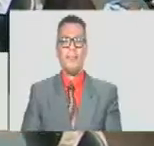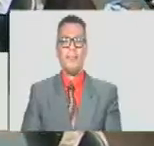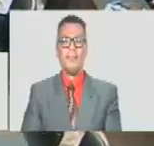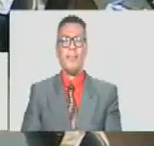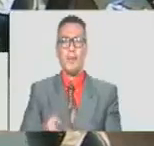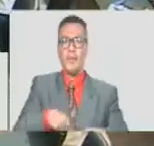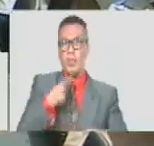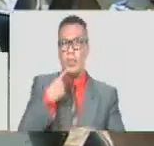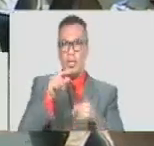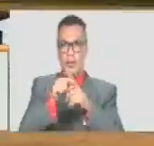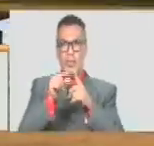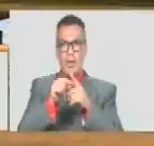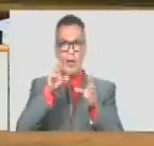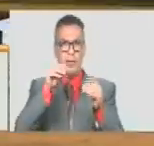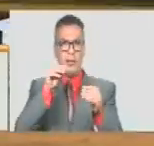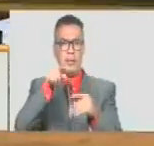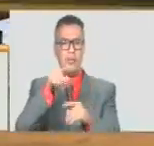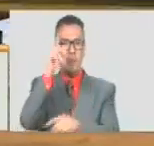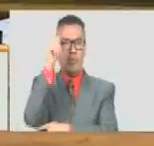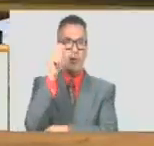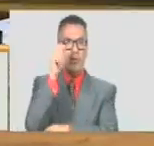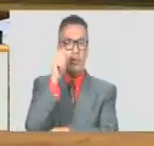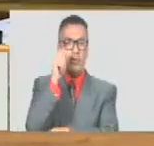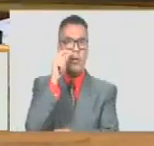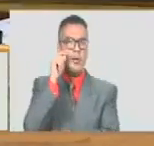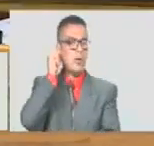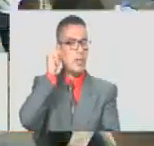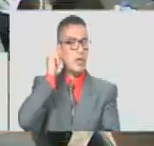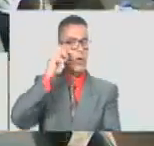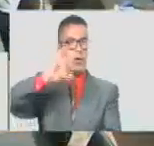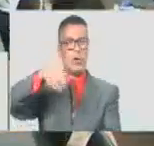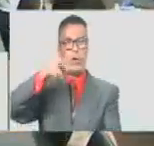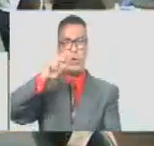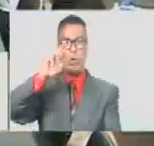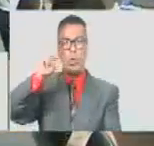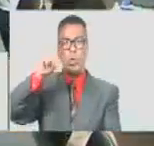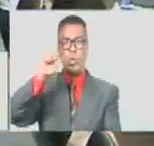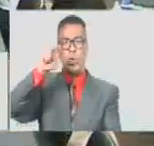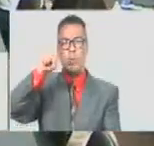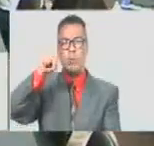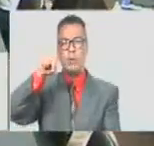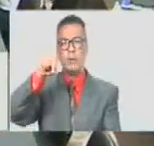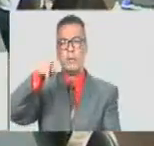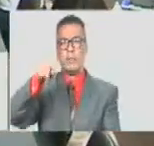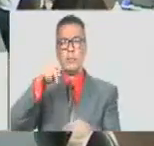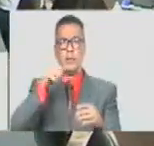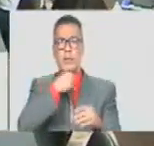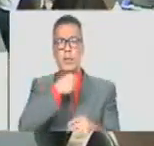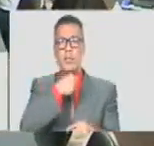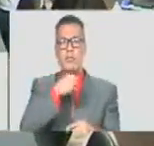Voy a dejar en el derecho de palabra al diputado Jorman Aguiar. Micrófono para el diputado, por favor.